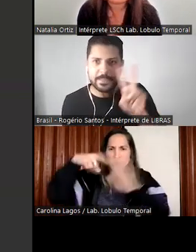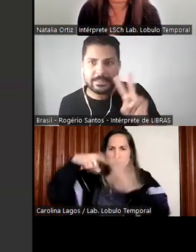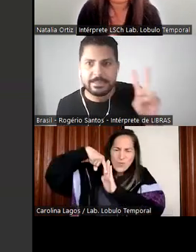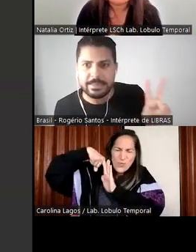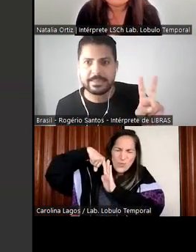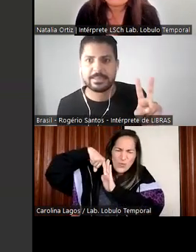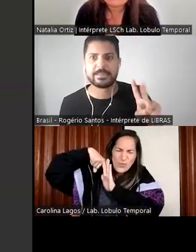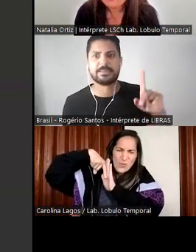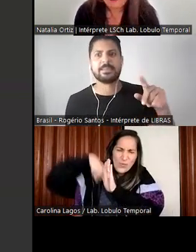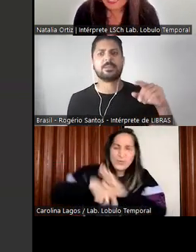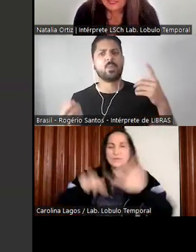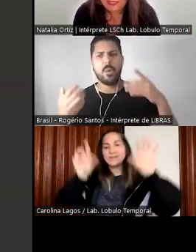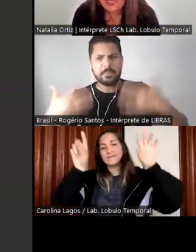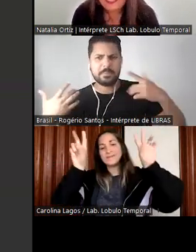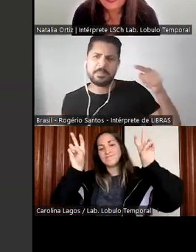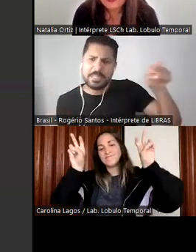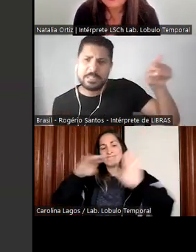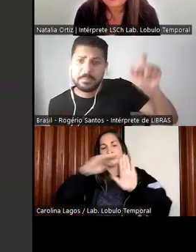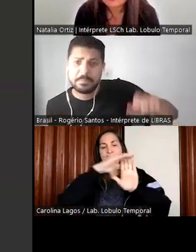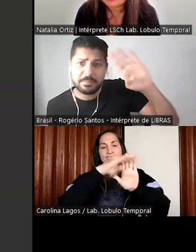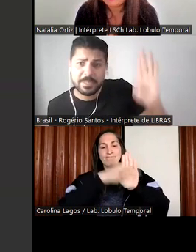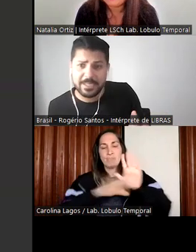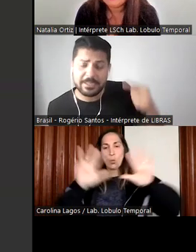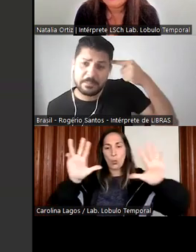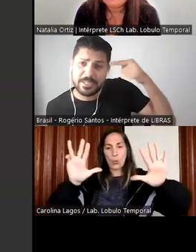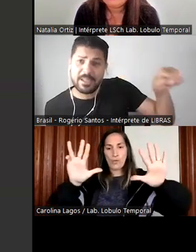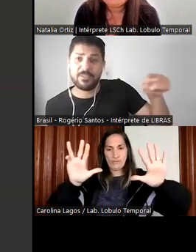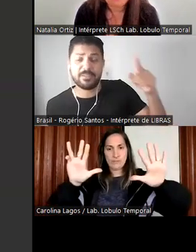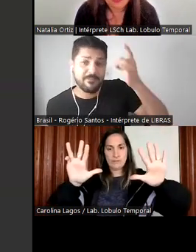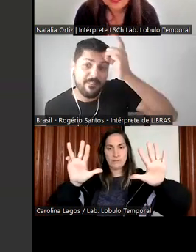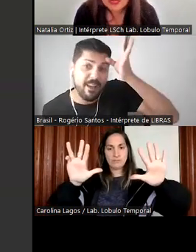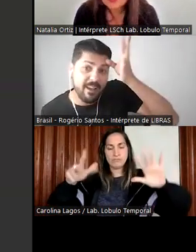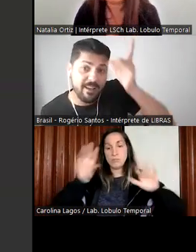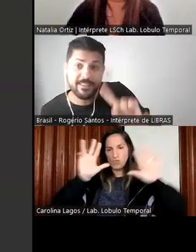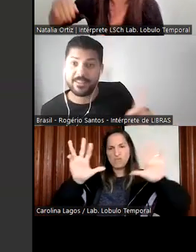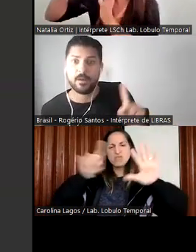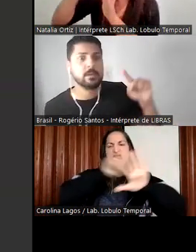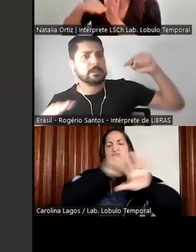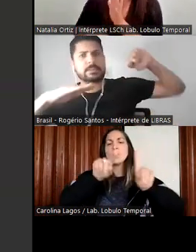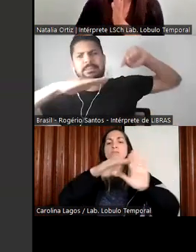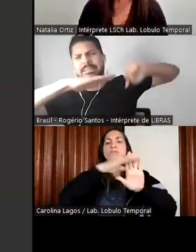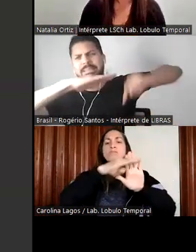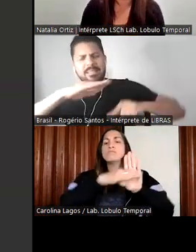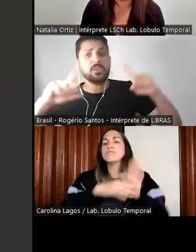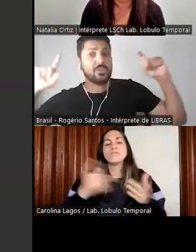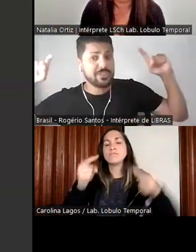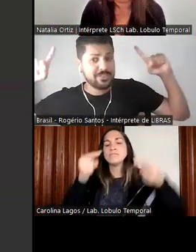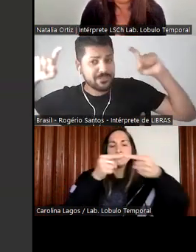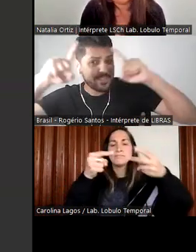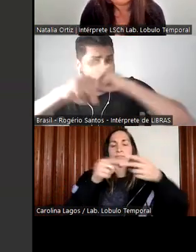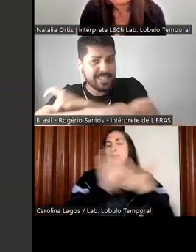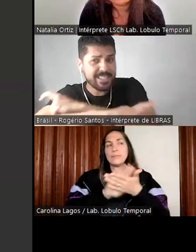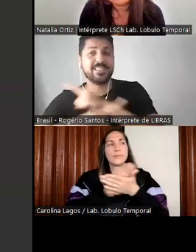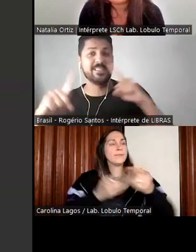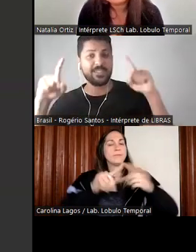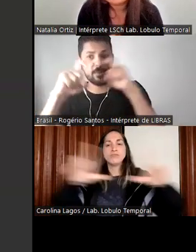y pensaba que no era fácil para nada, es una actividad súper profunda, muy compleja, que tiene 9 etapas